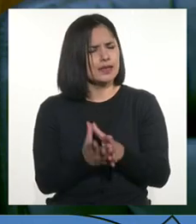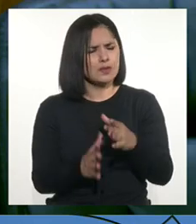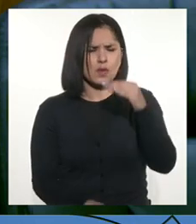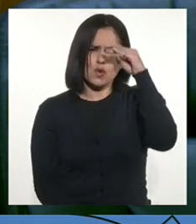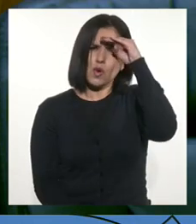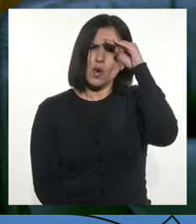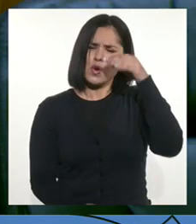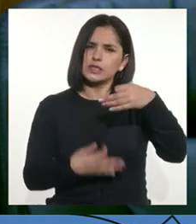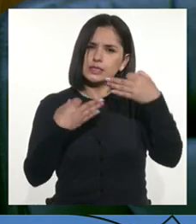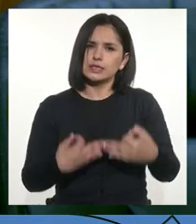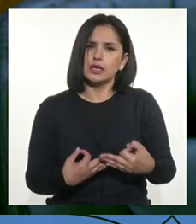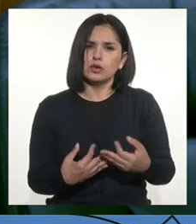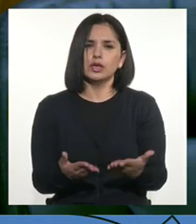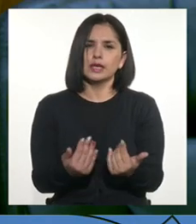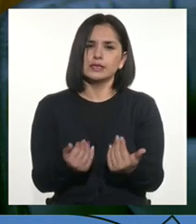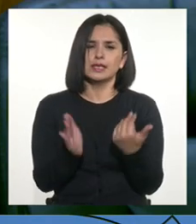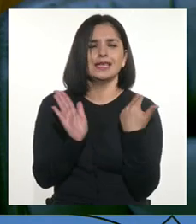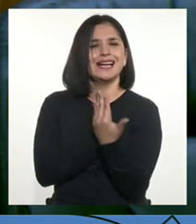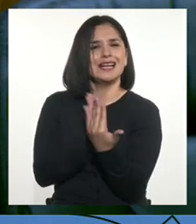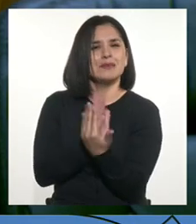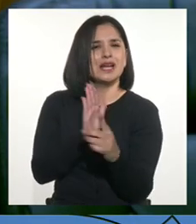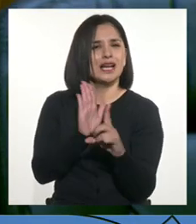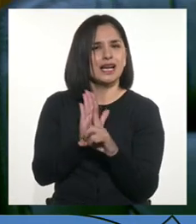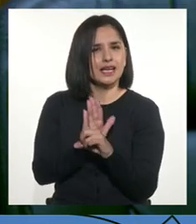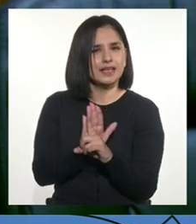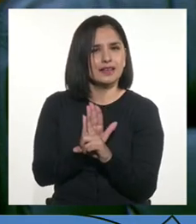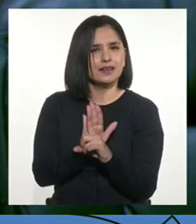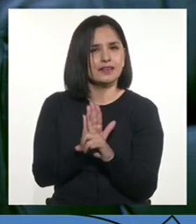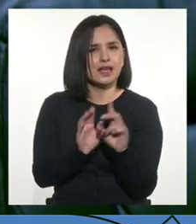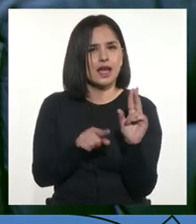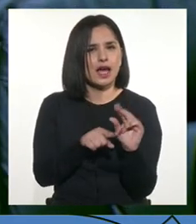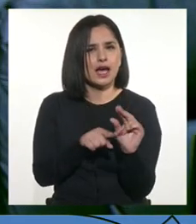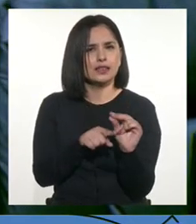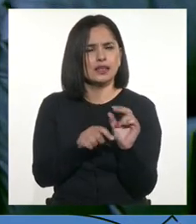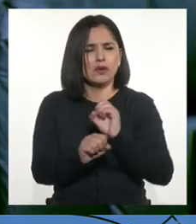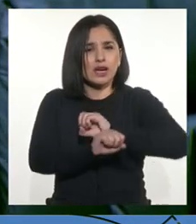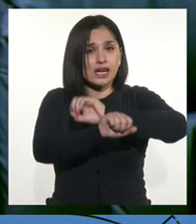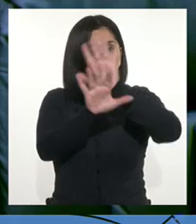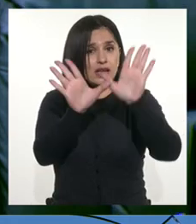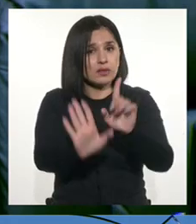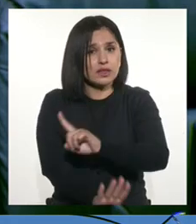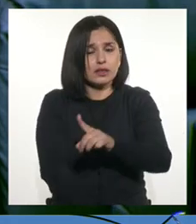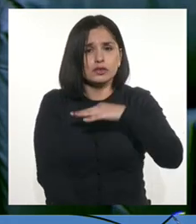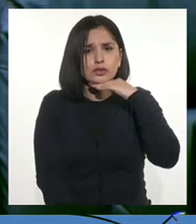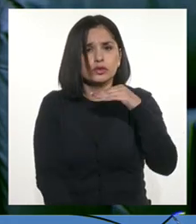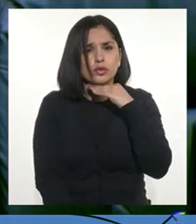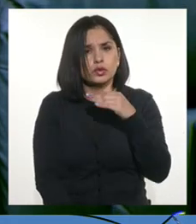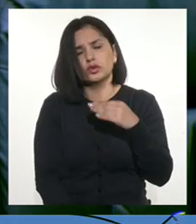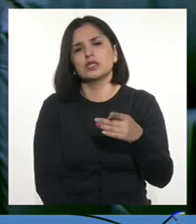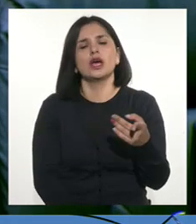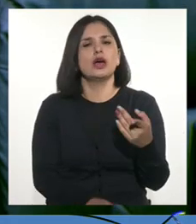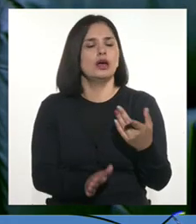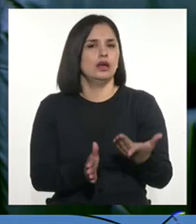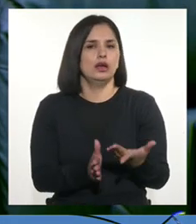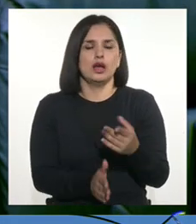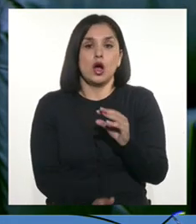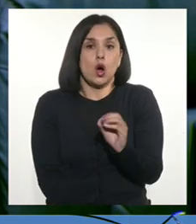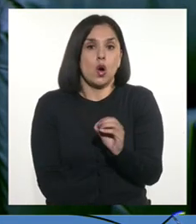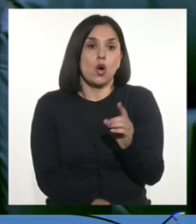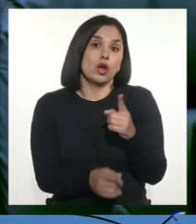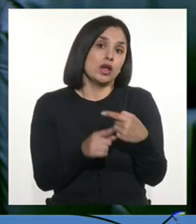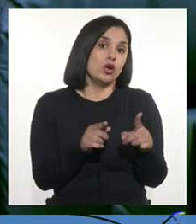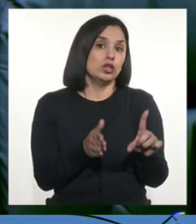de que es necesario derogar expresamente aquellas legal leyes antiguas claramente en desuso obsoletas o que han sido